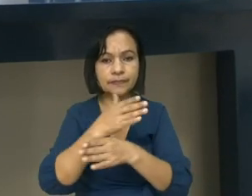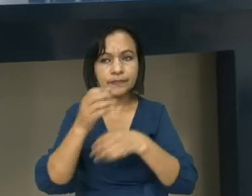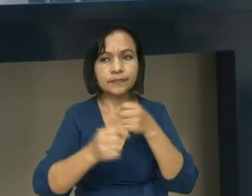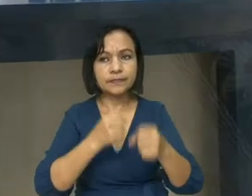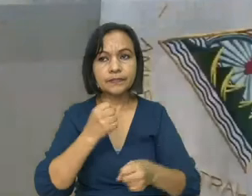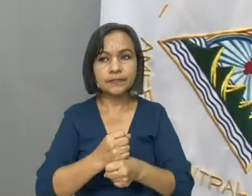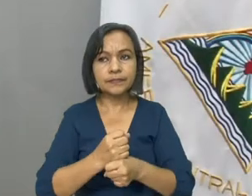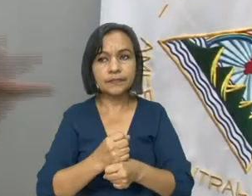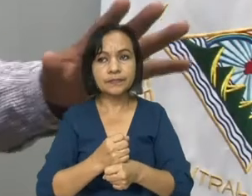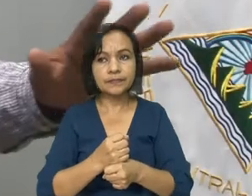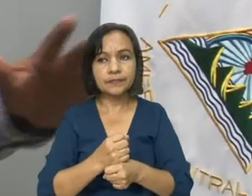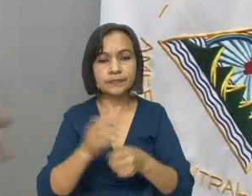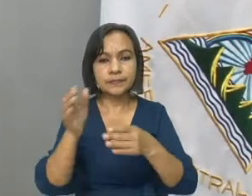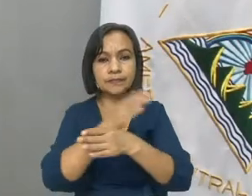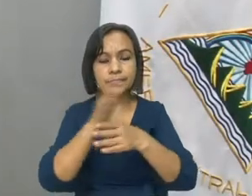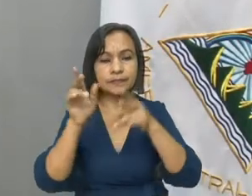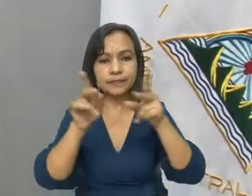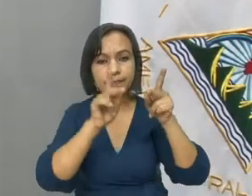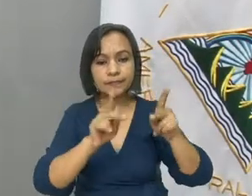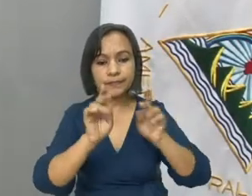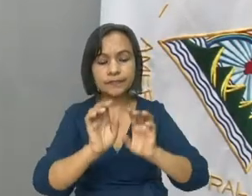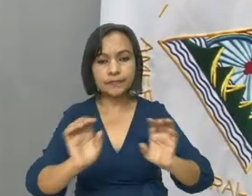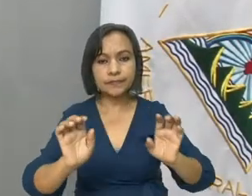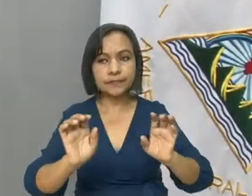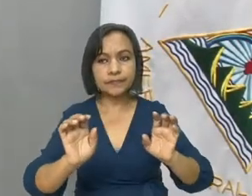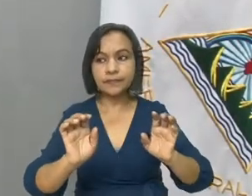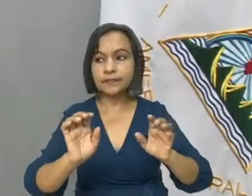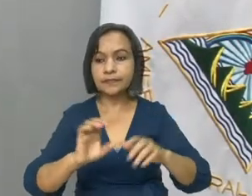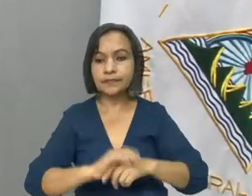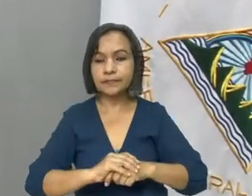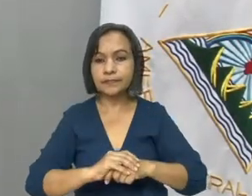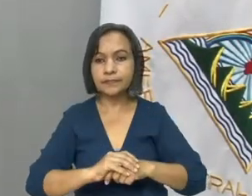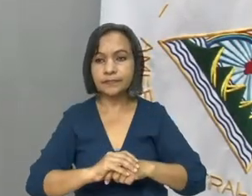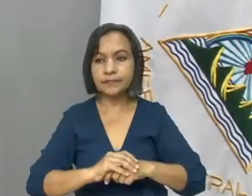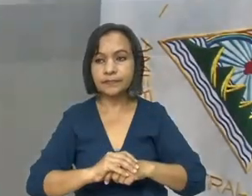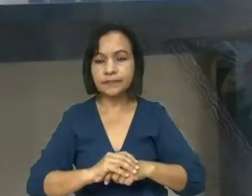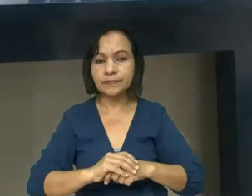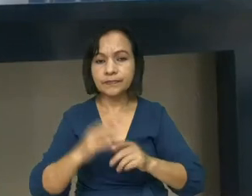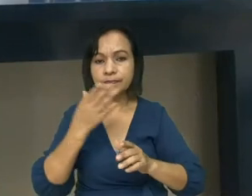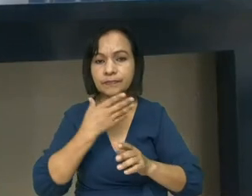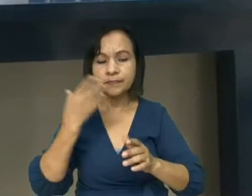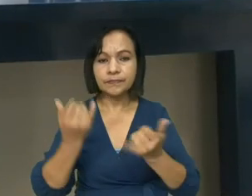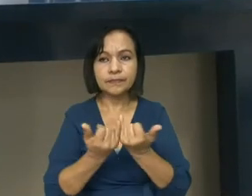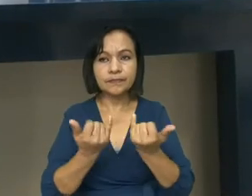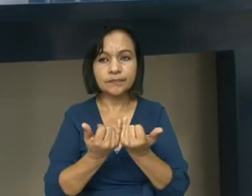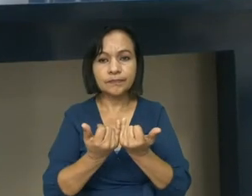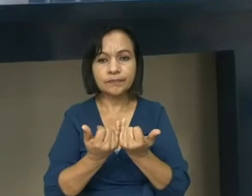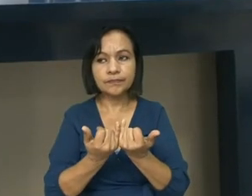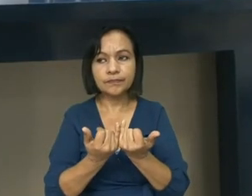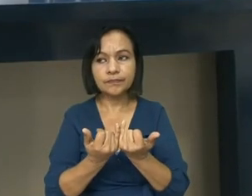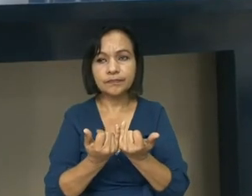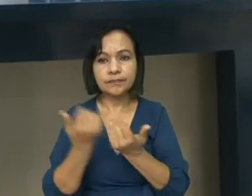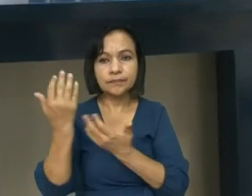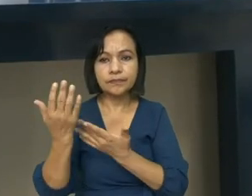que convergen indistintamente, desde los más pequeños hasta los que tienen juventudes acumuladas. Así es, entonces